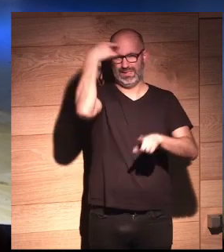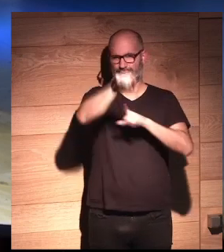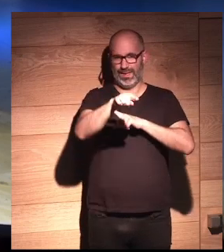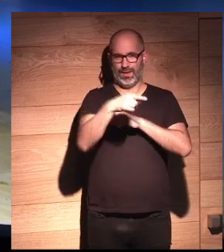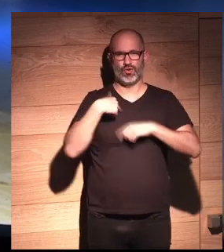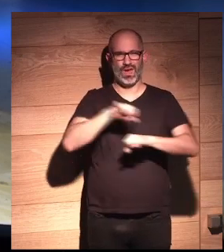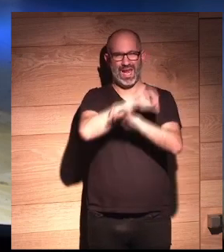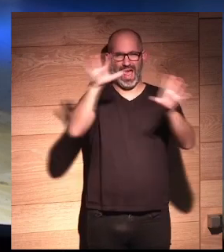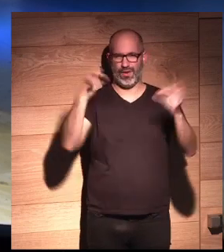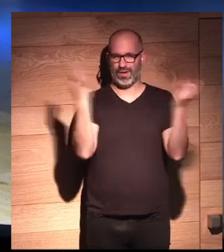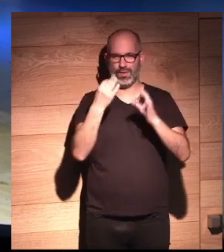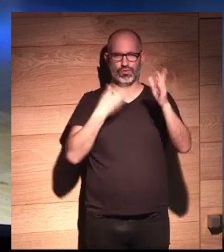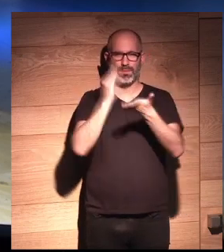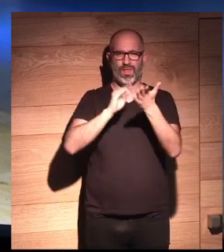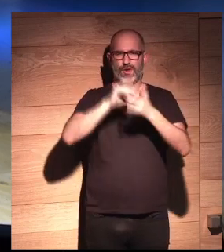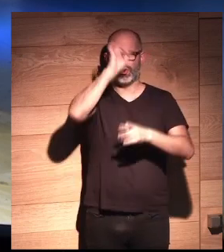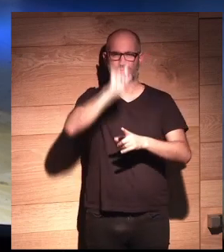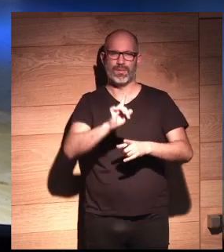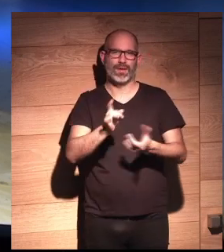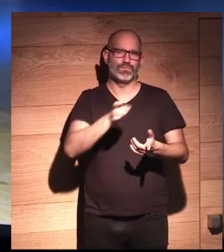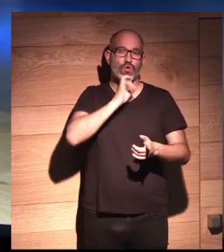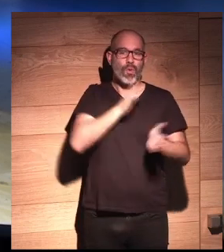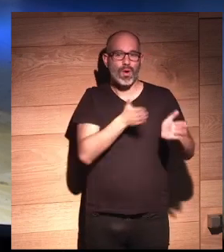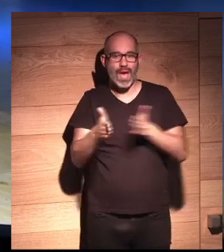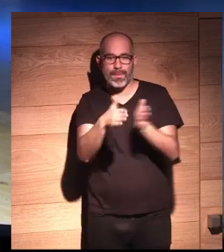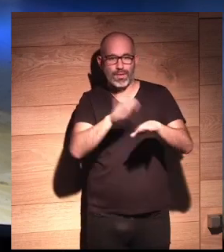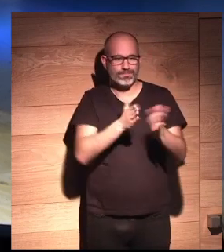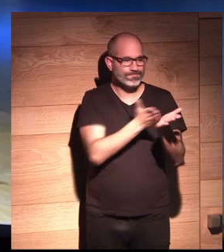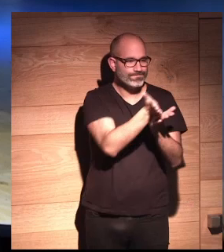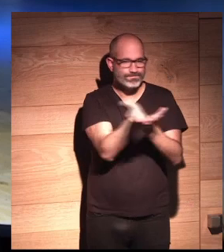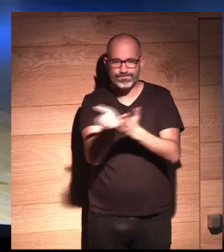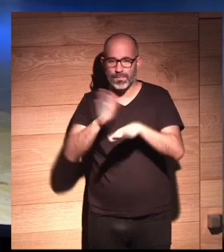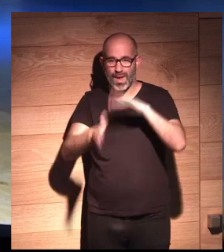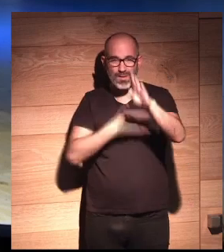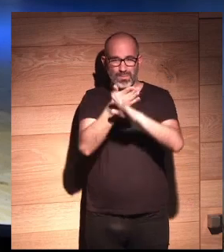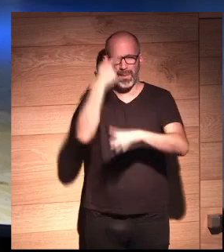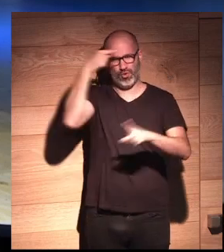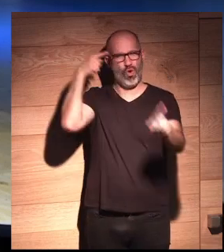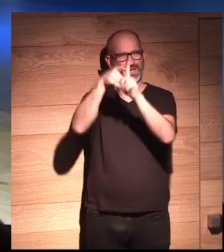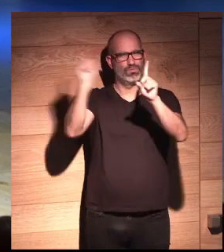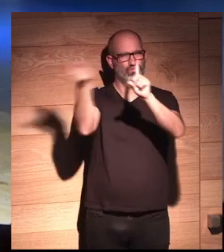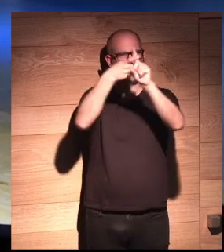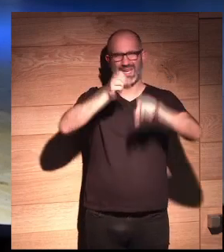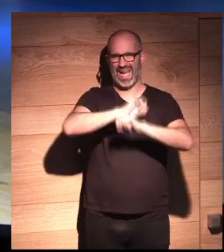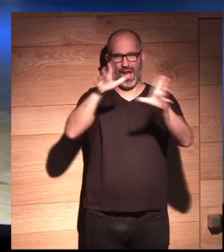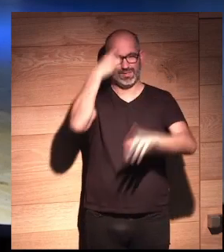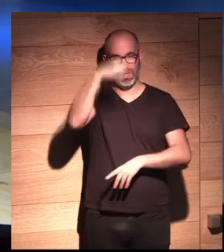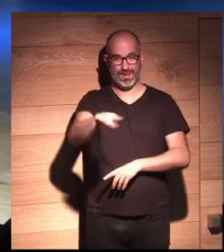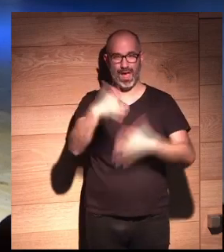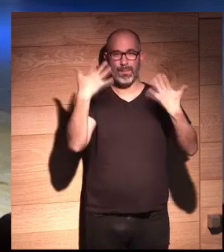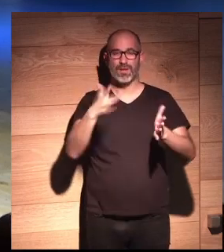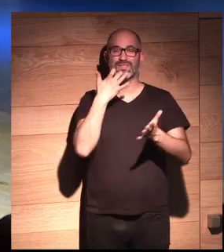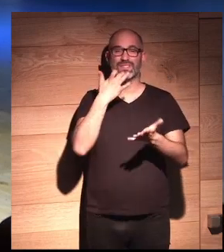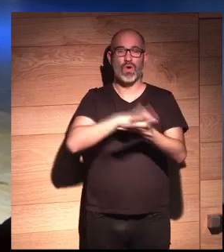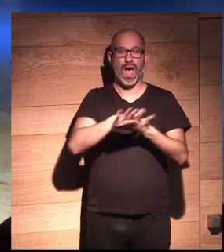claro dónde quería ir, muchas veces no sabía el camino que tenía que escoger para ir allí, pero lo tenía clarísimo, eso sí lo tenía muy claro. Entonces, cuando